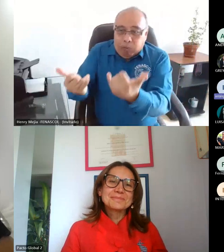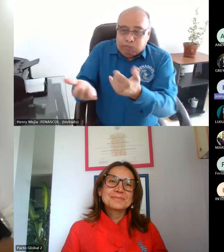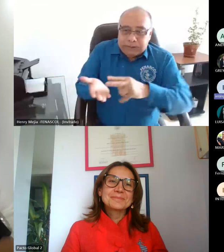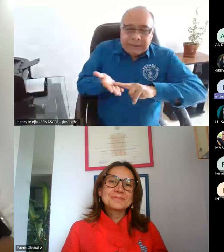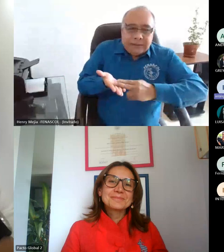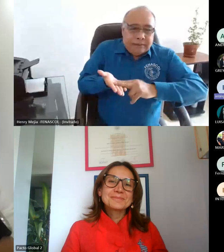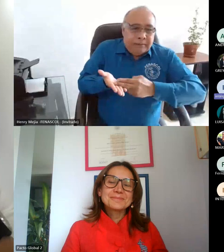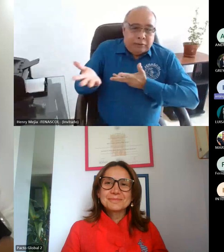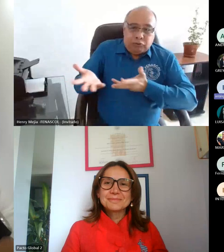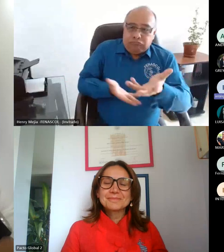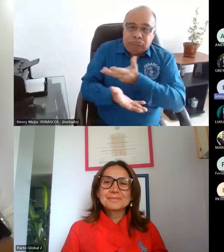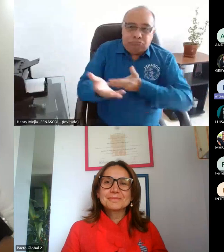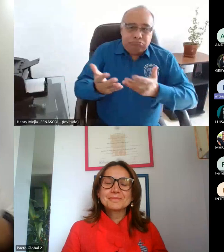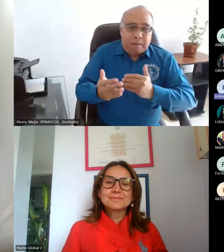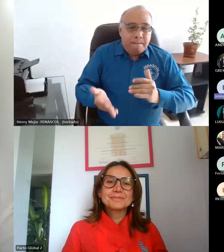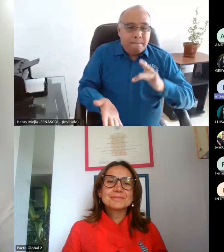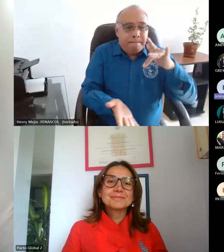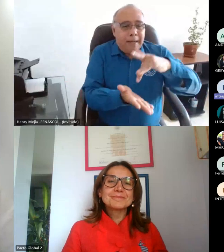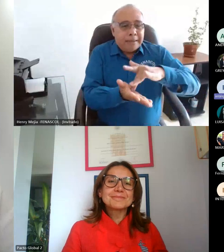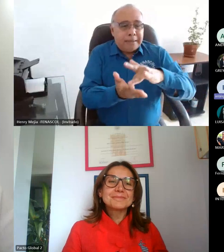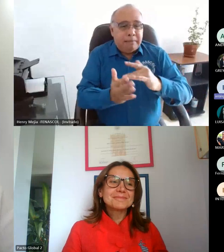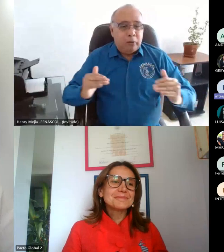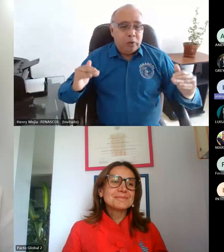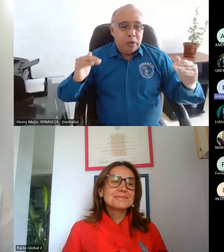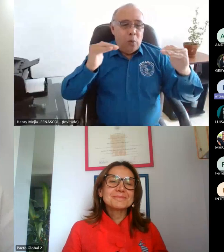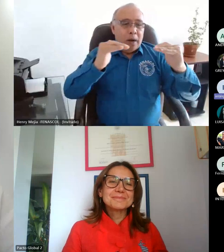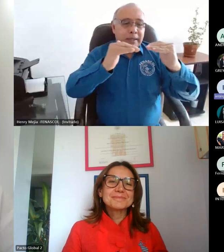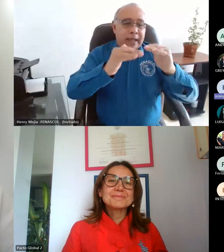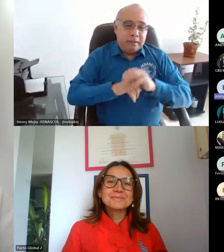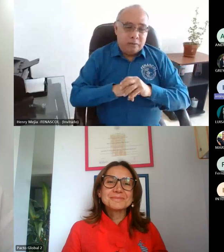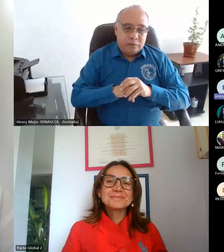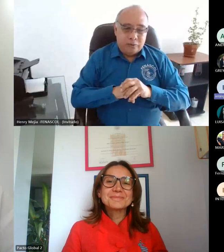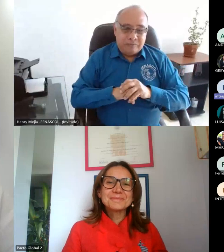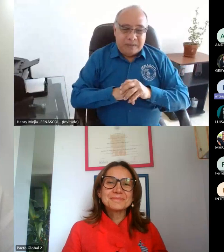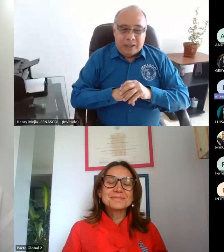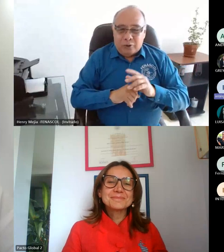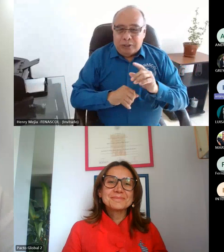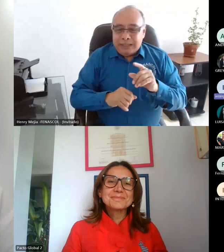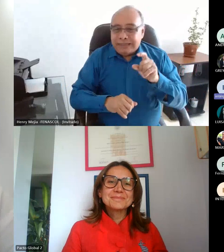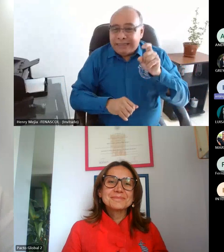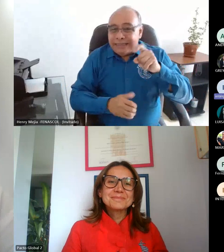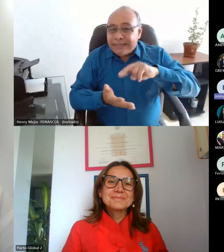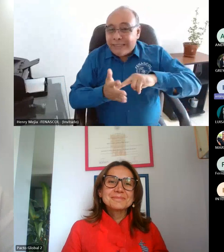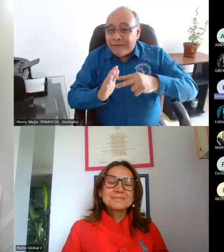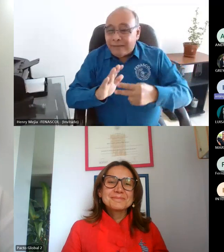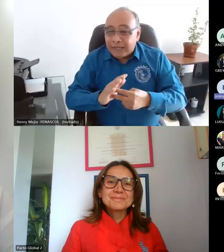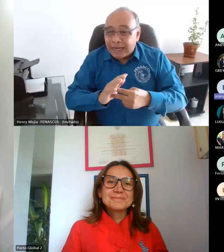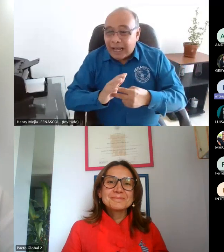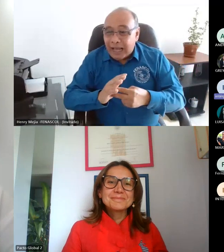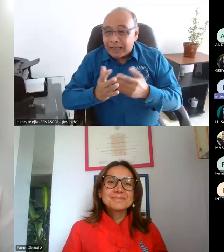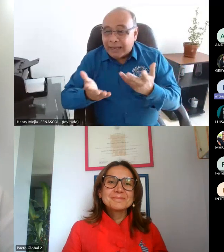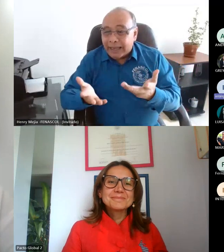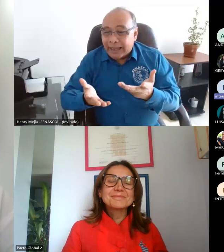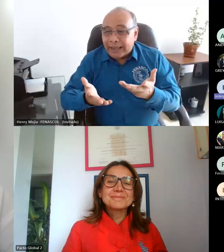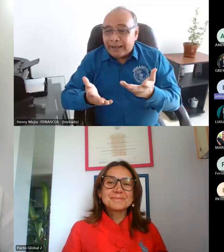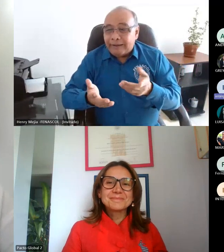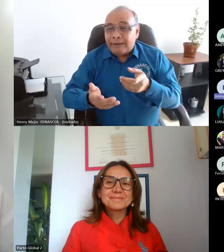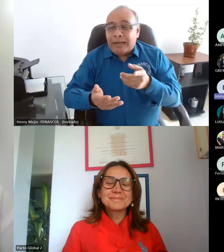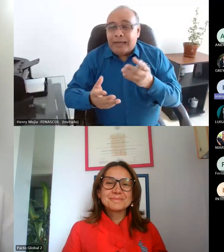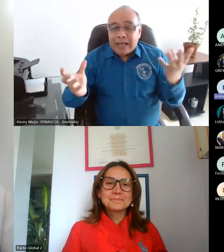Sí pero miren que en este momento por ejemplo esta conversación se está mediando por un servicio de interpretación virtual y esto garantiza la